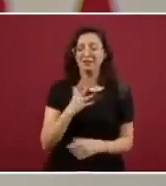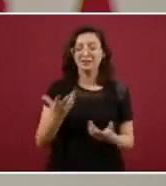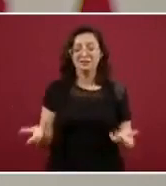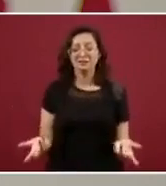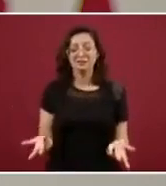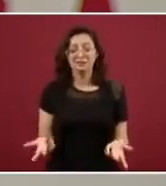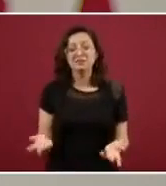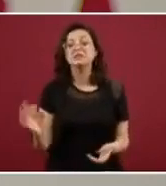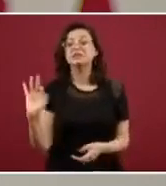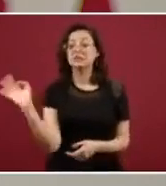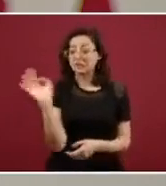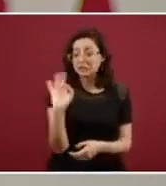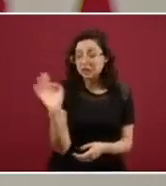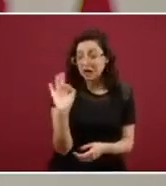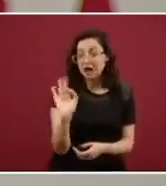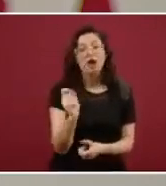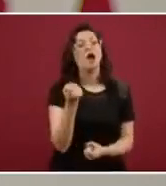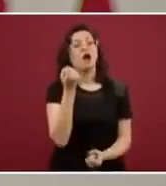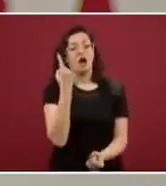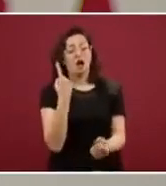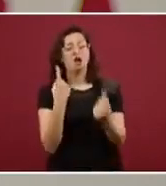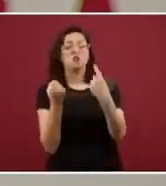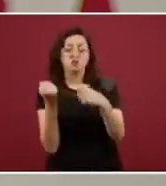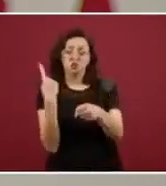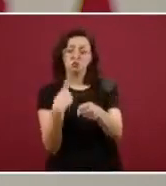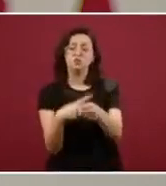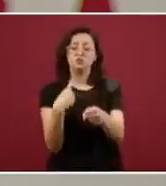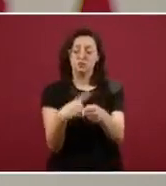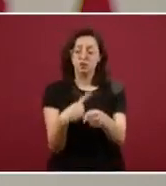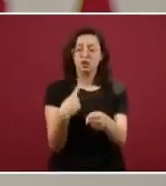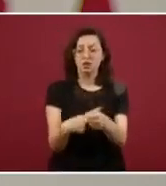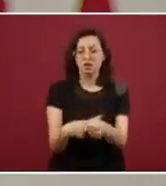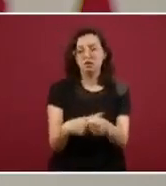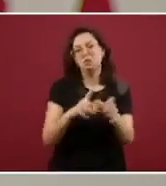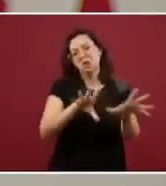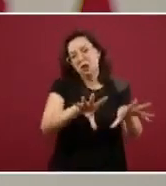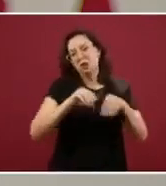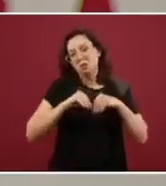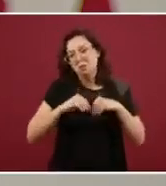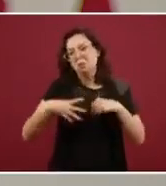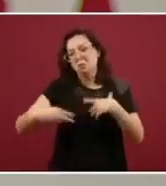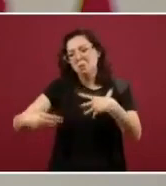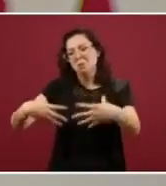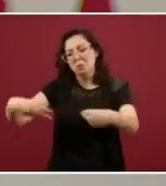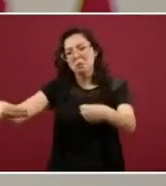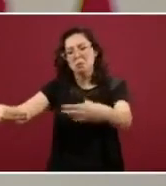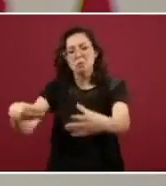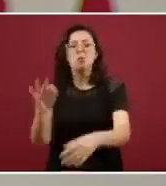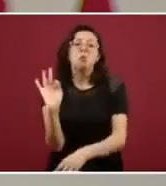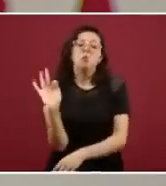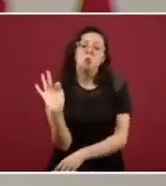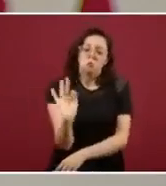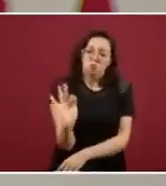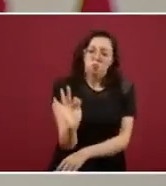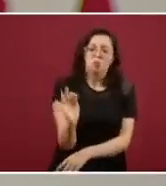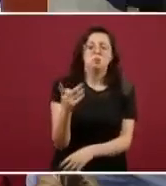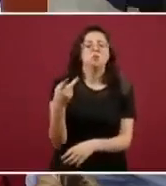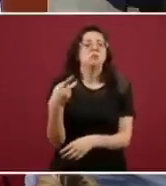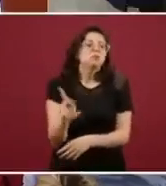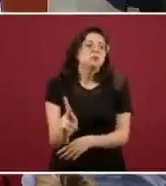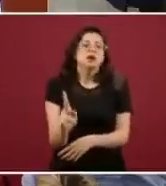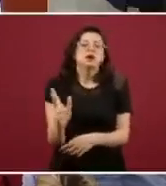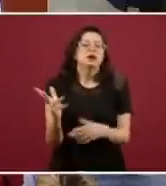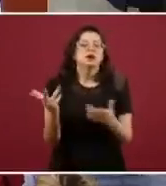idea de que algunos pudieran estar con enfermedad y ser contagiantes. O esto puede ser